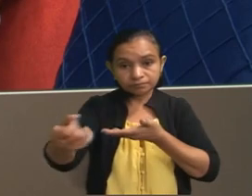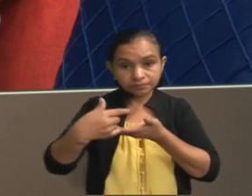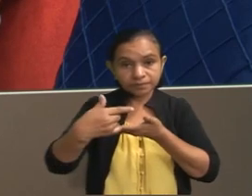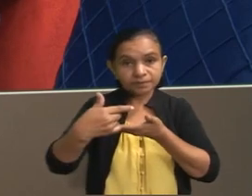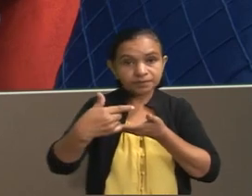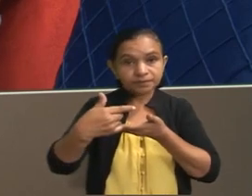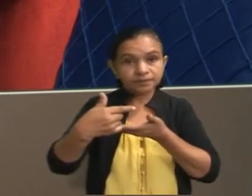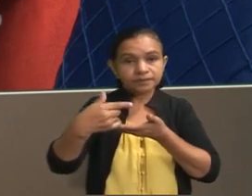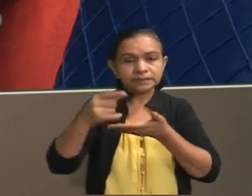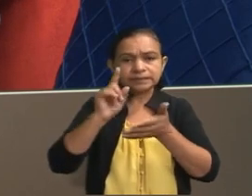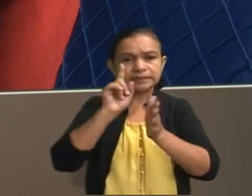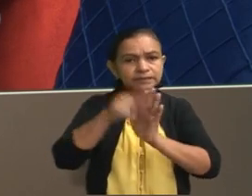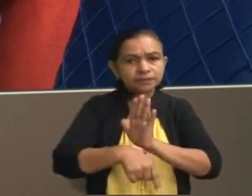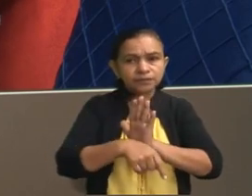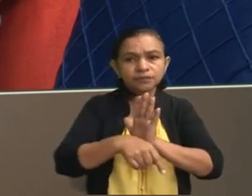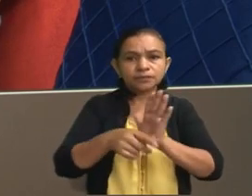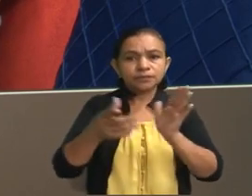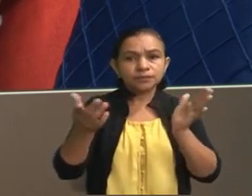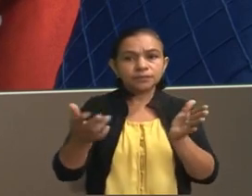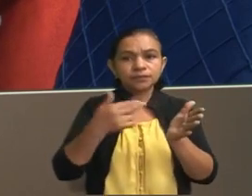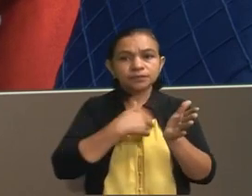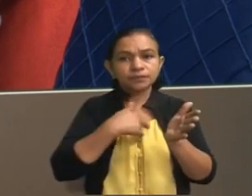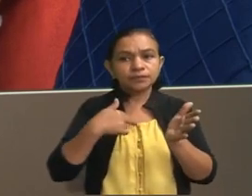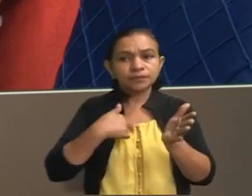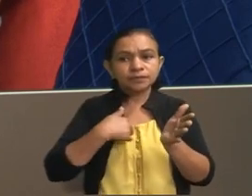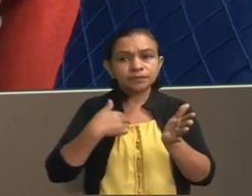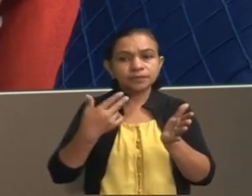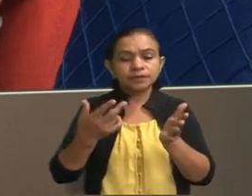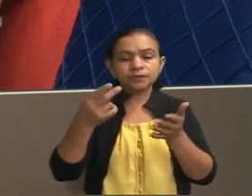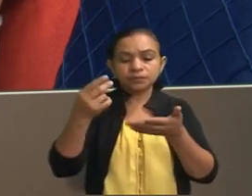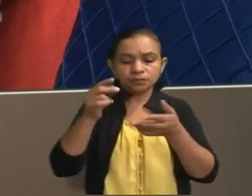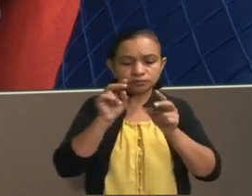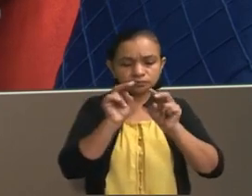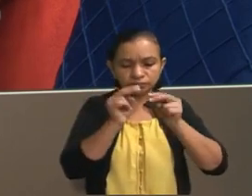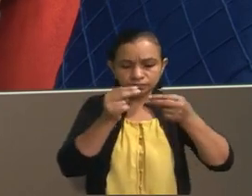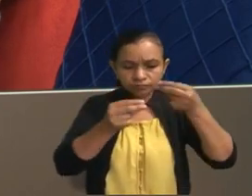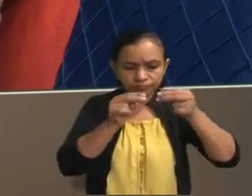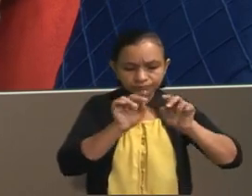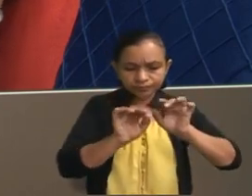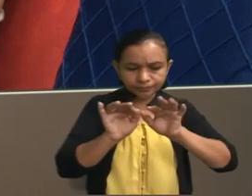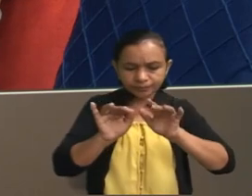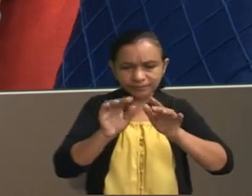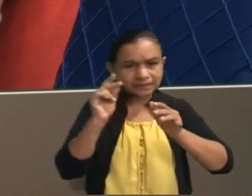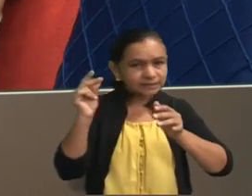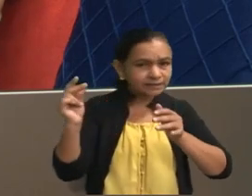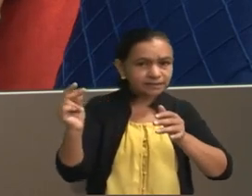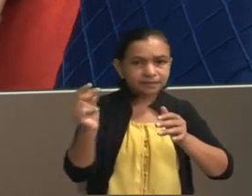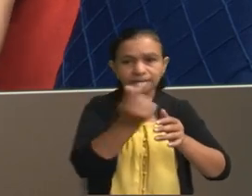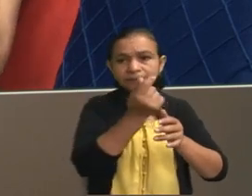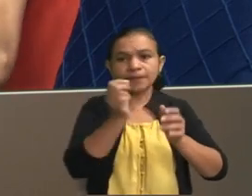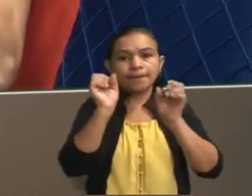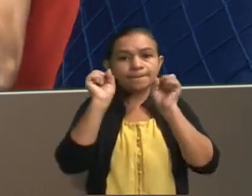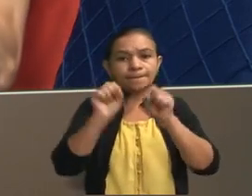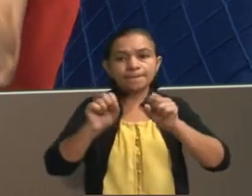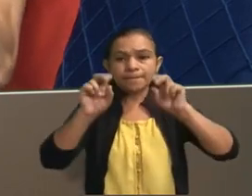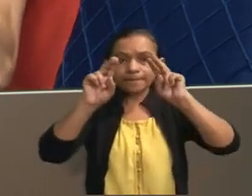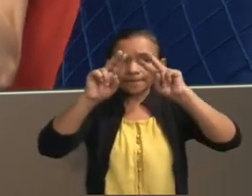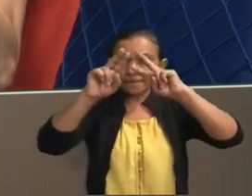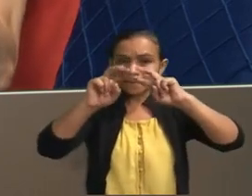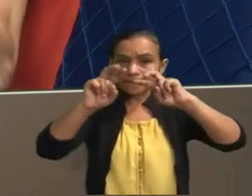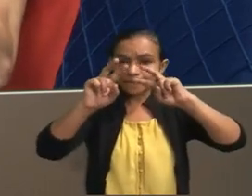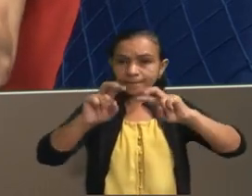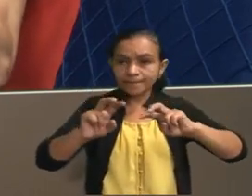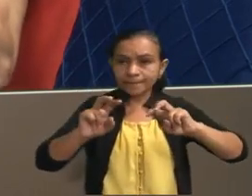en segundos nosotros procesamos estos datos. Y con esto podemos evaluar